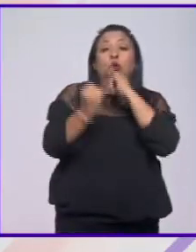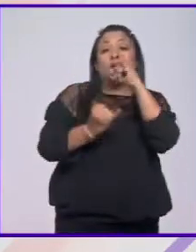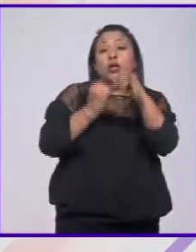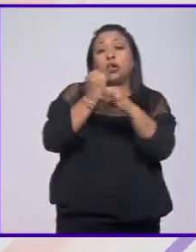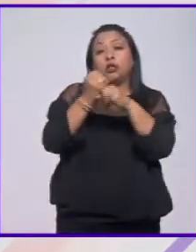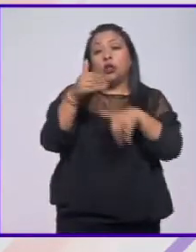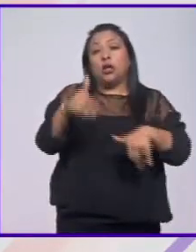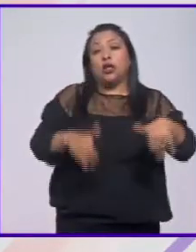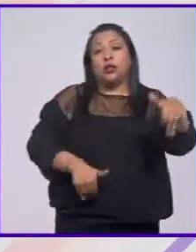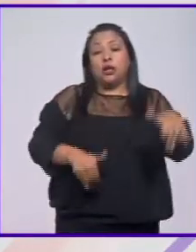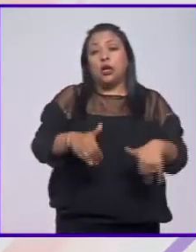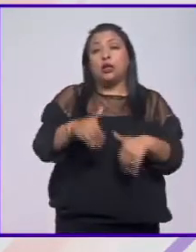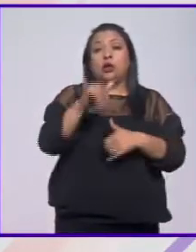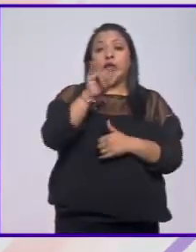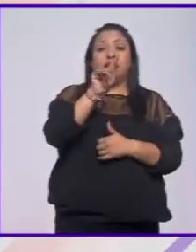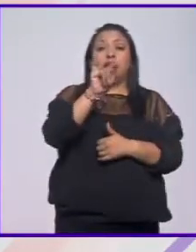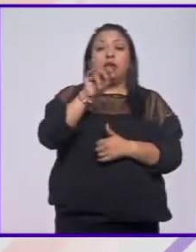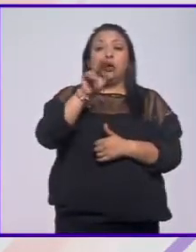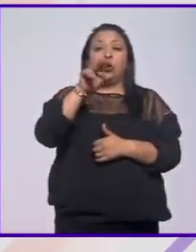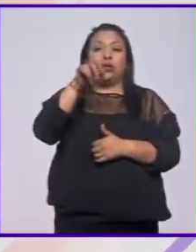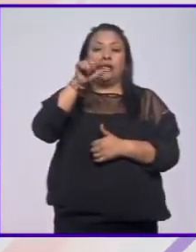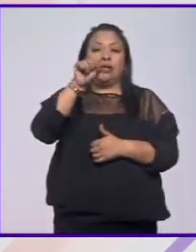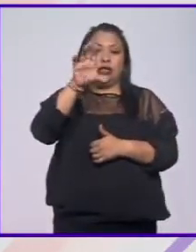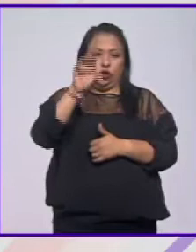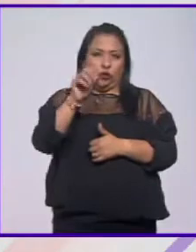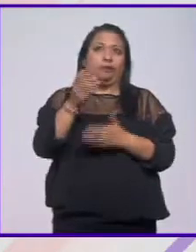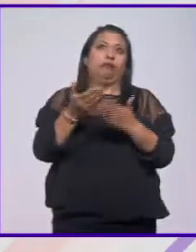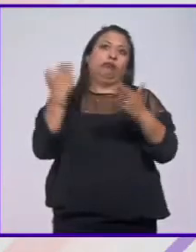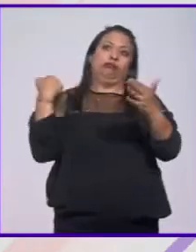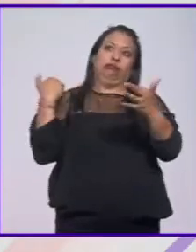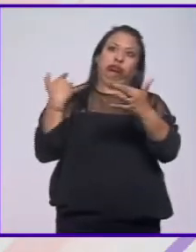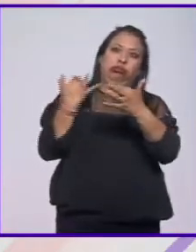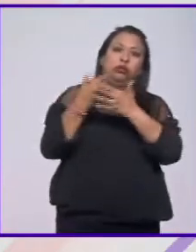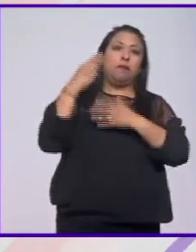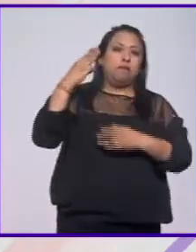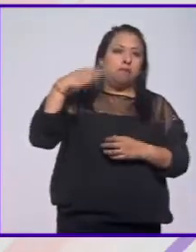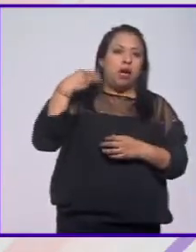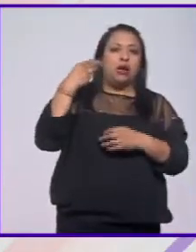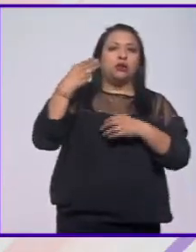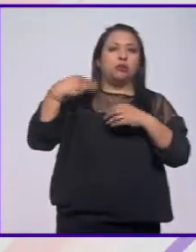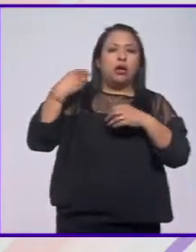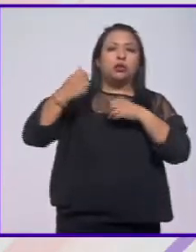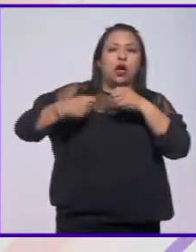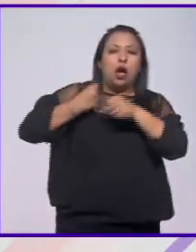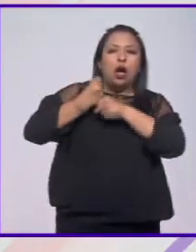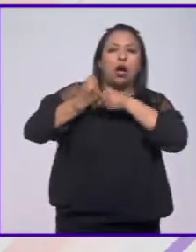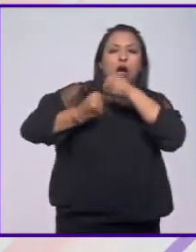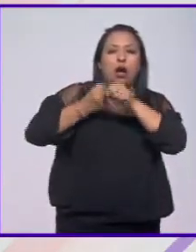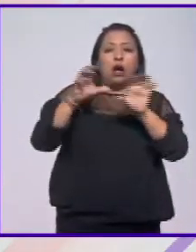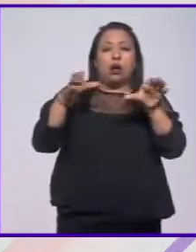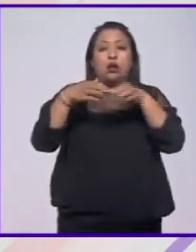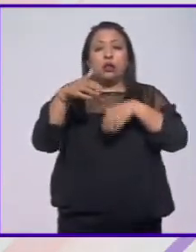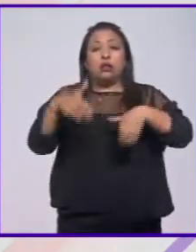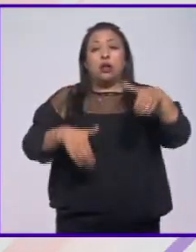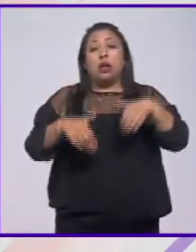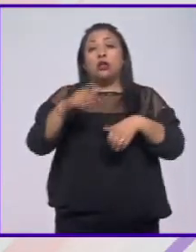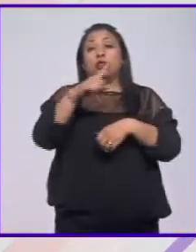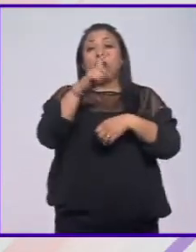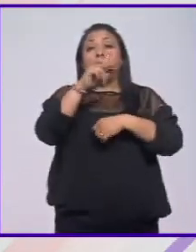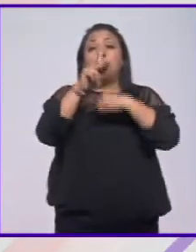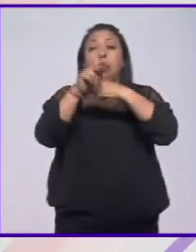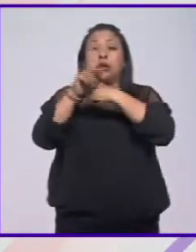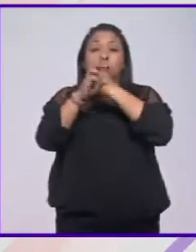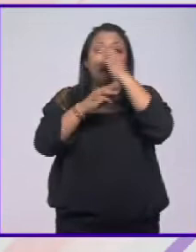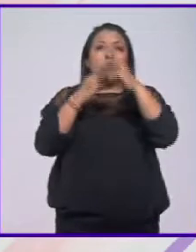de Teatro del ITI UNESCO. Desde entonces, cada marzo, la comunidad teatral de casi 100 países del mundo lo